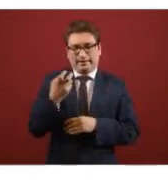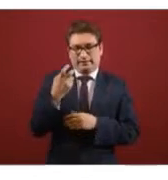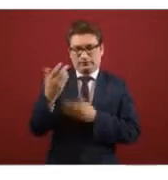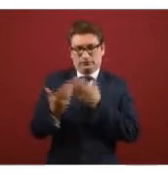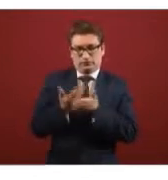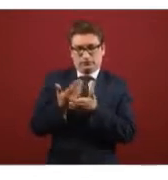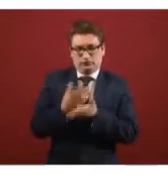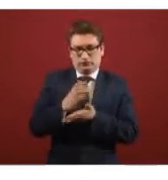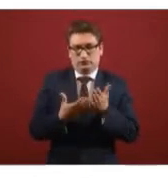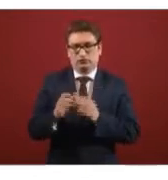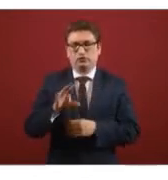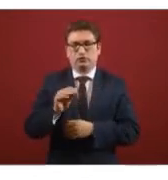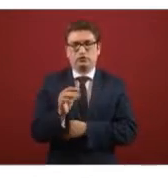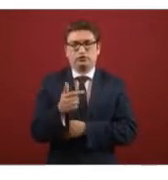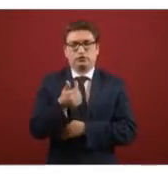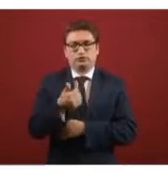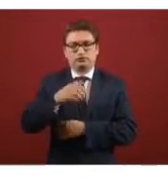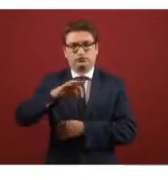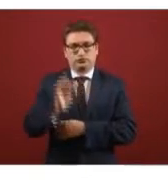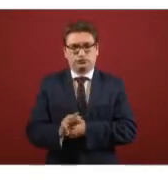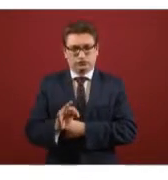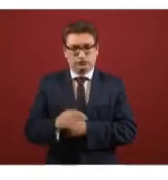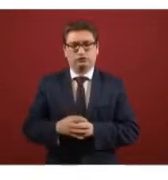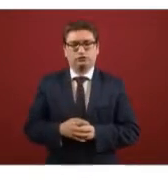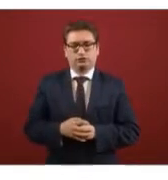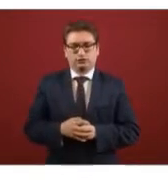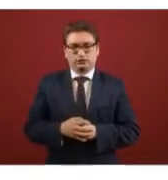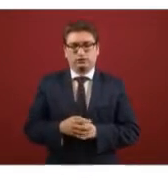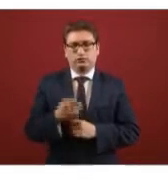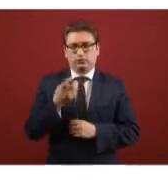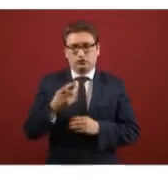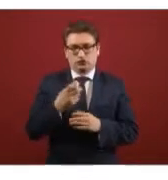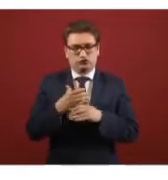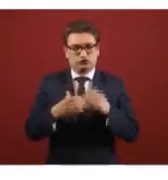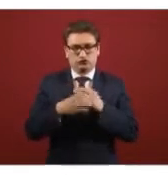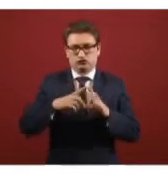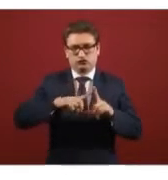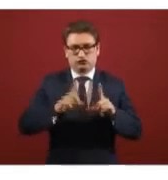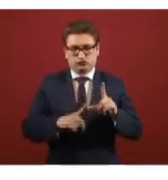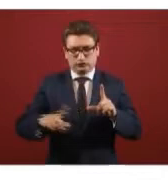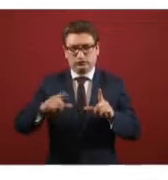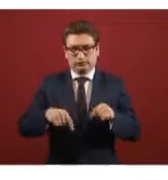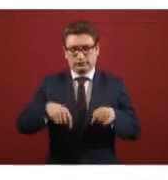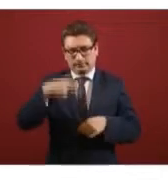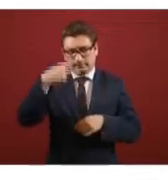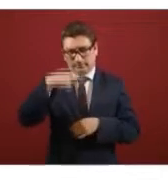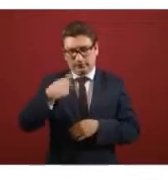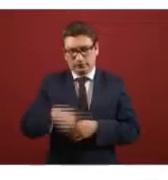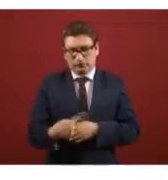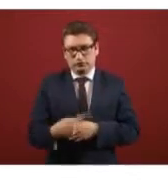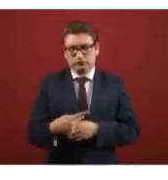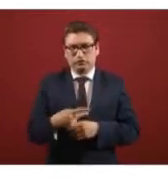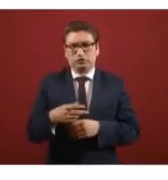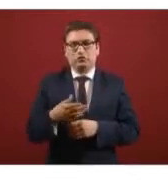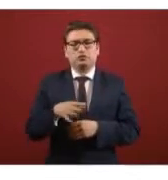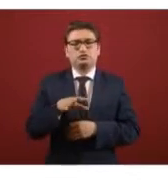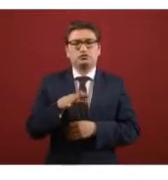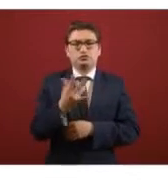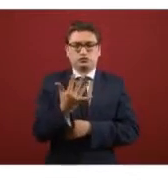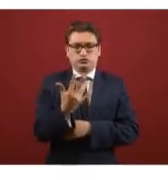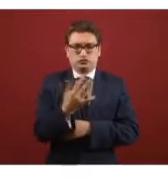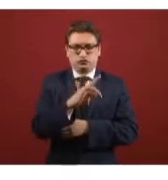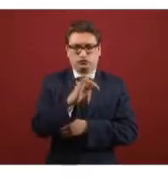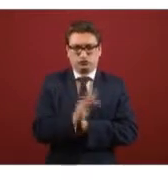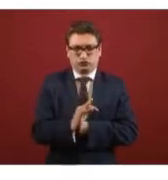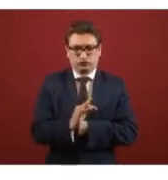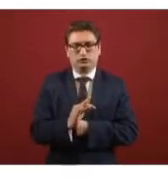del 96%. O sea, se pidió que hubiera un so they contenido nacional, wanted that una the integración national nacional content be mínima de 50% en minimal